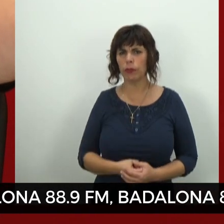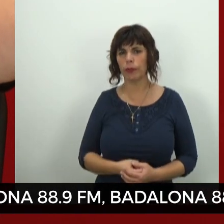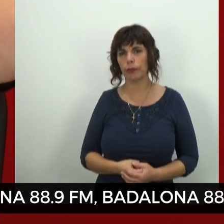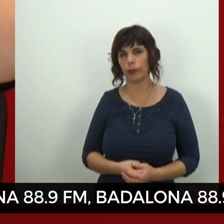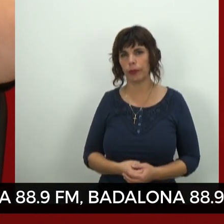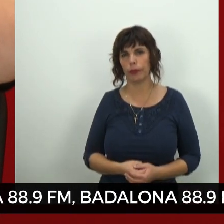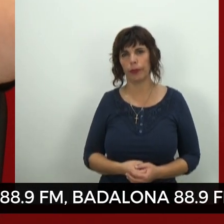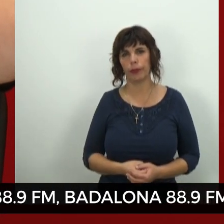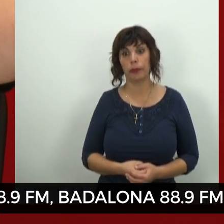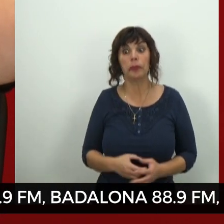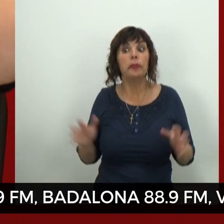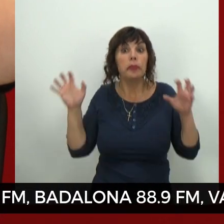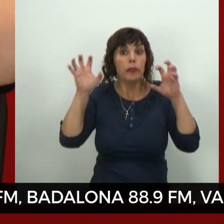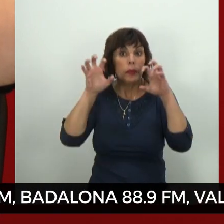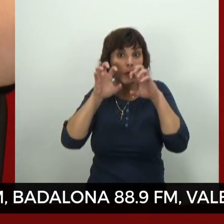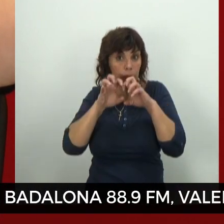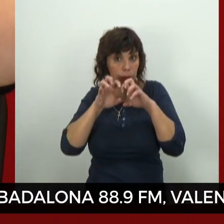Al fin y al cabo es un misterio